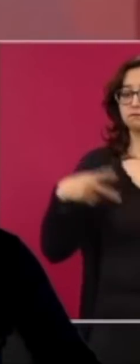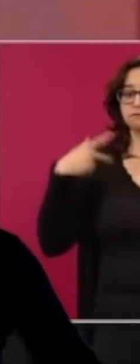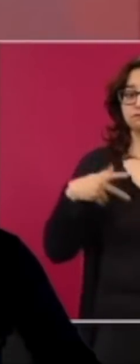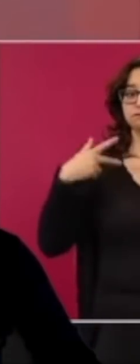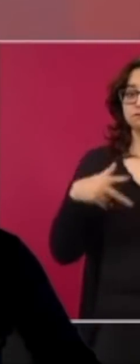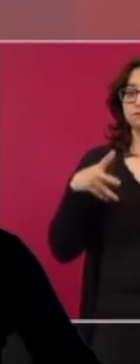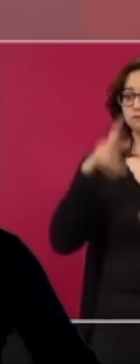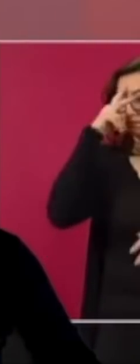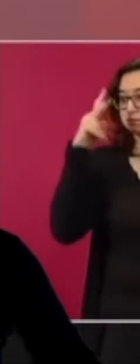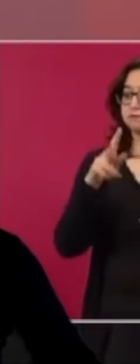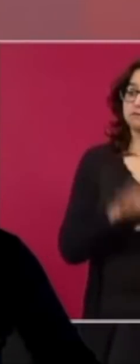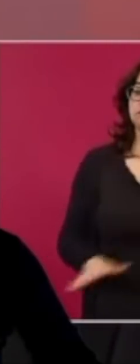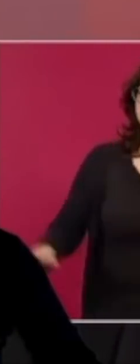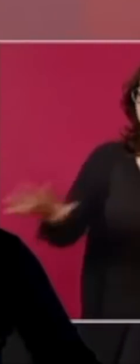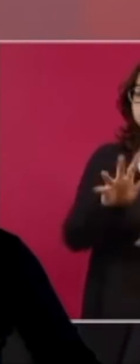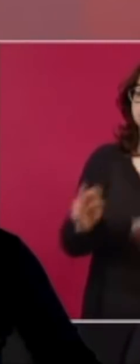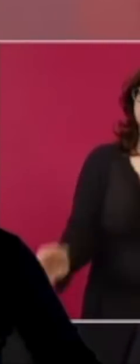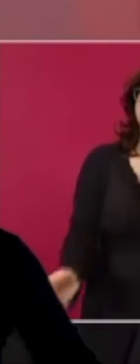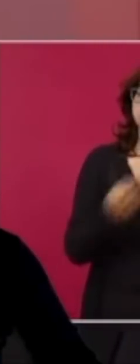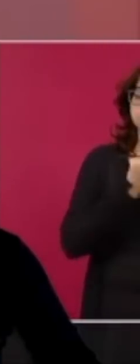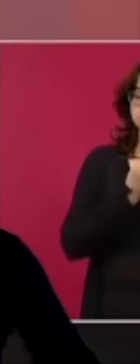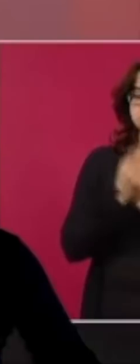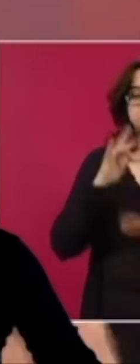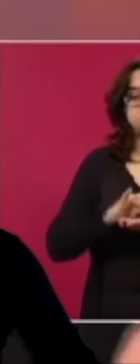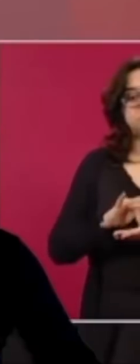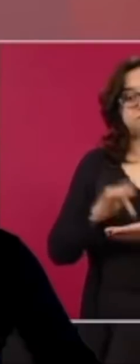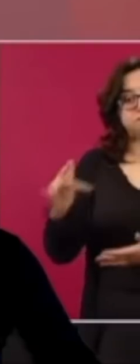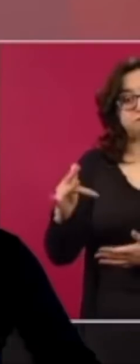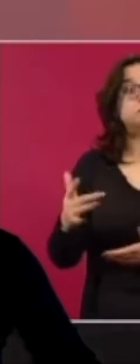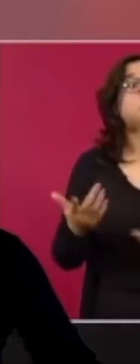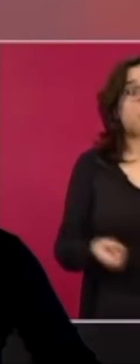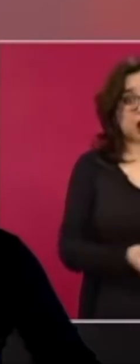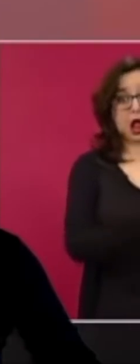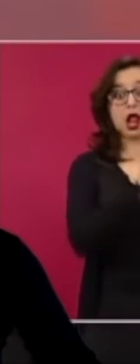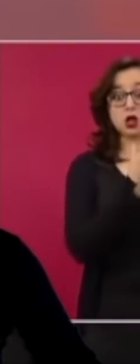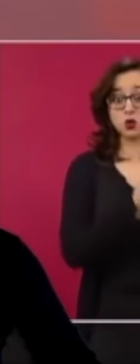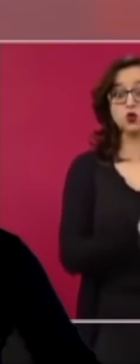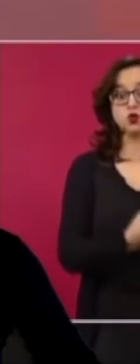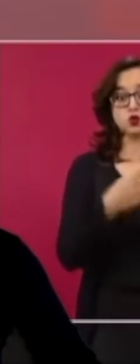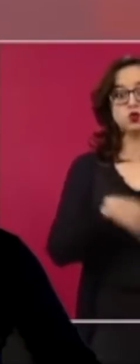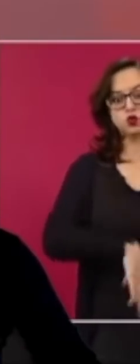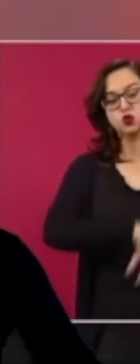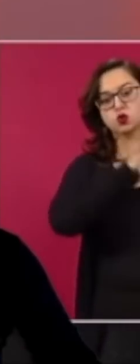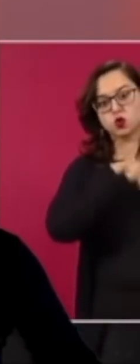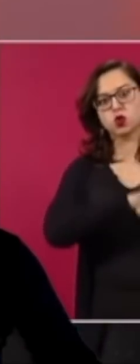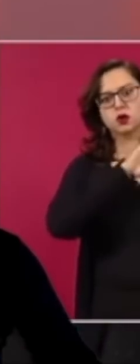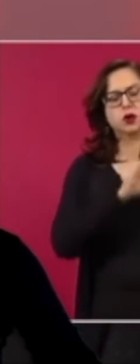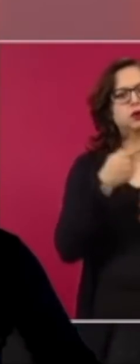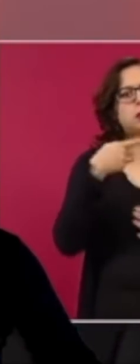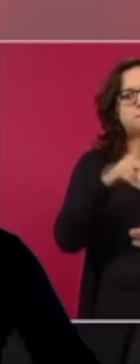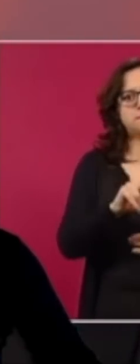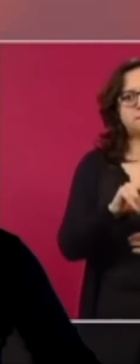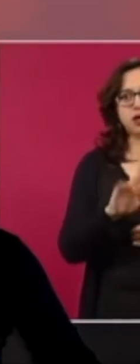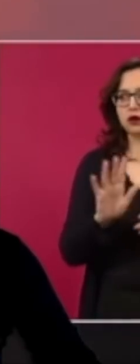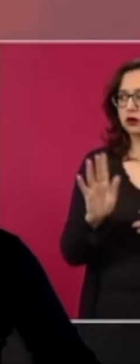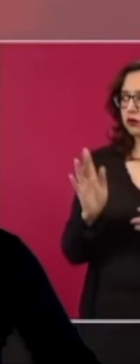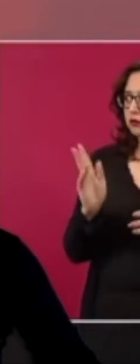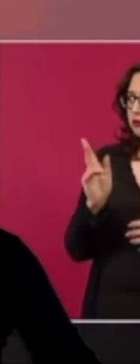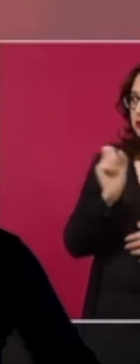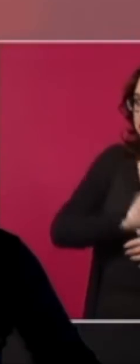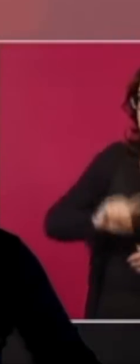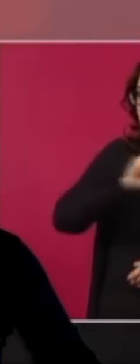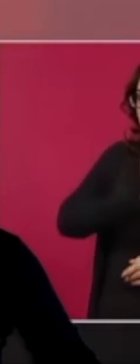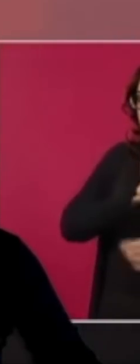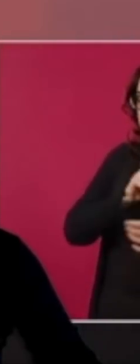ciudadanos, a los mexicanos, hasta con los que tenemos diferencias cuando se trata de un asunto